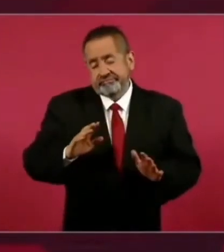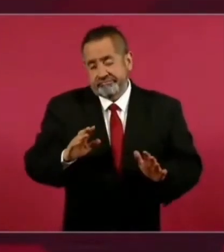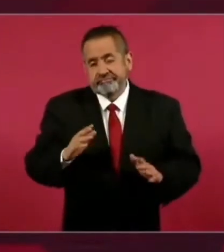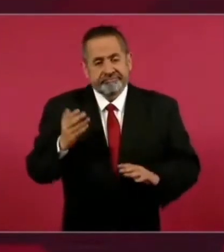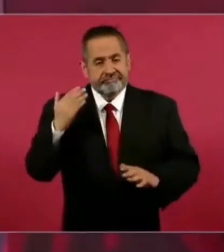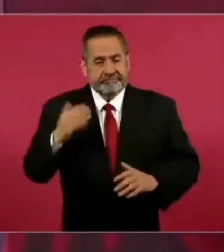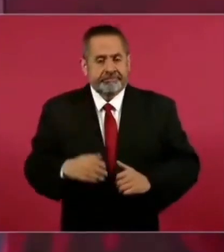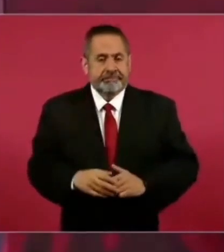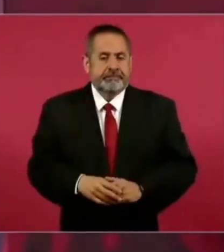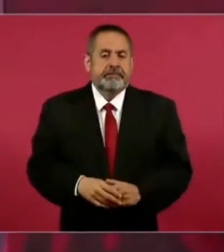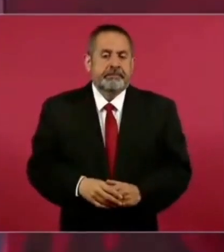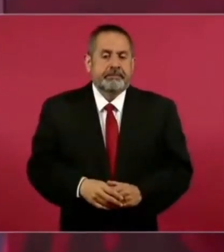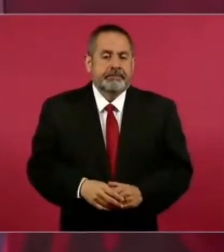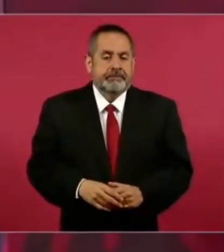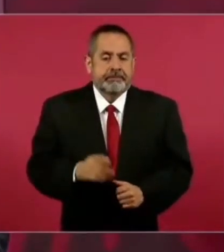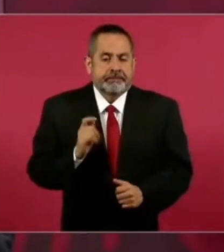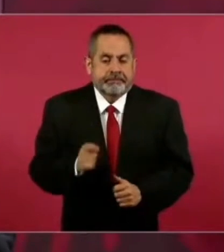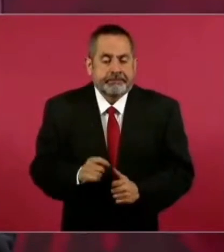Tan es así,